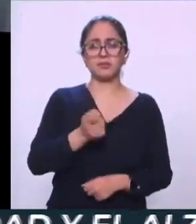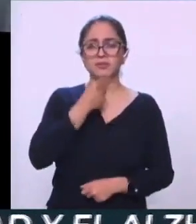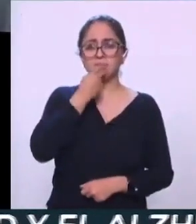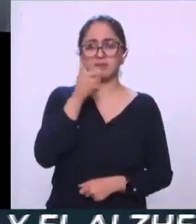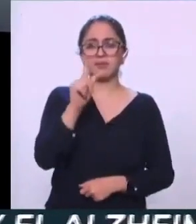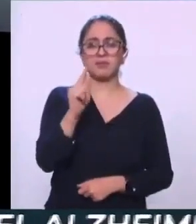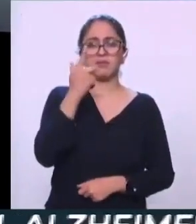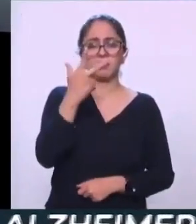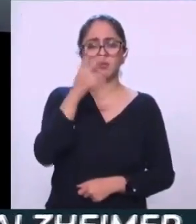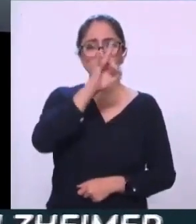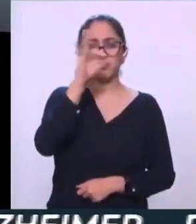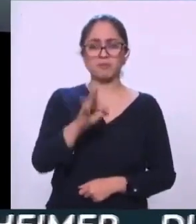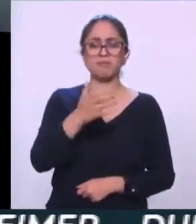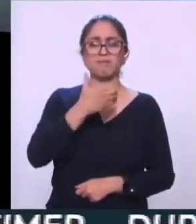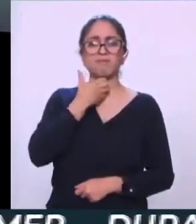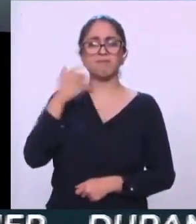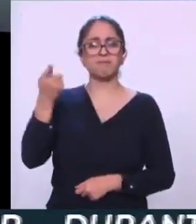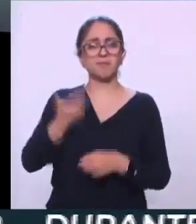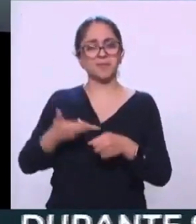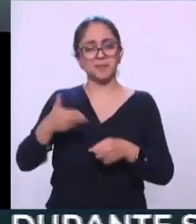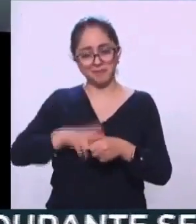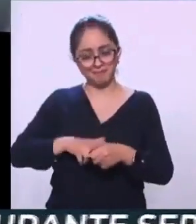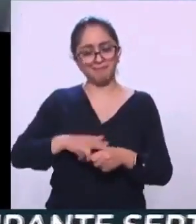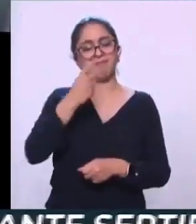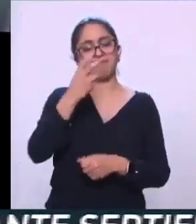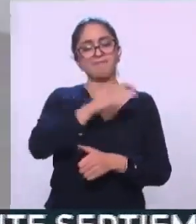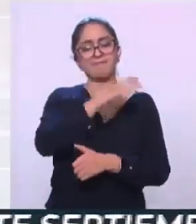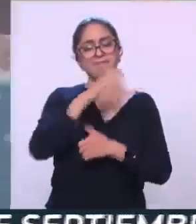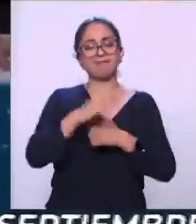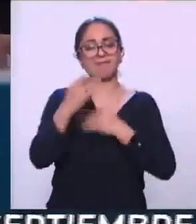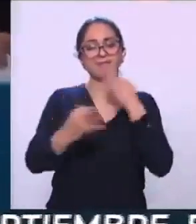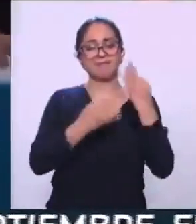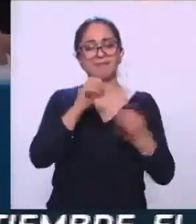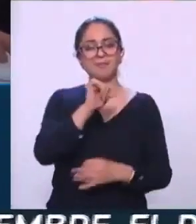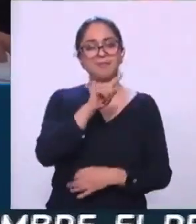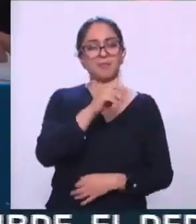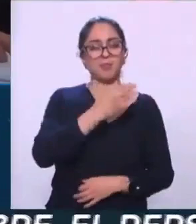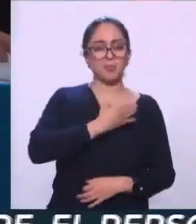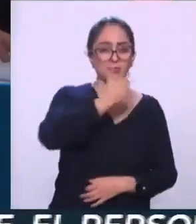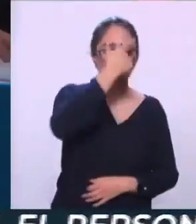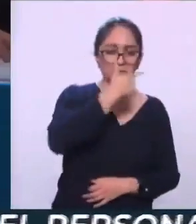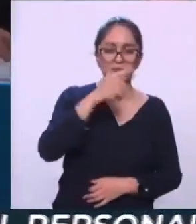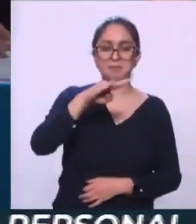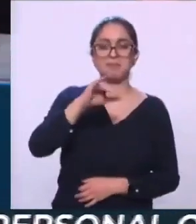¿no? Ahí está. Pues Miguel, con esto nos despedimos. Muchas Alberto, gracias. Buenas noches.